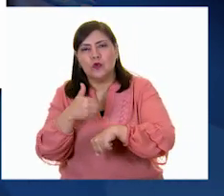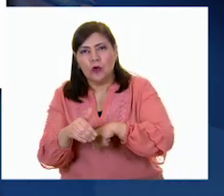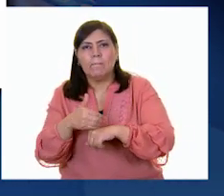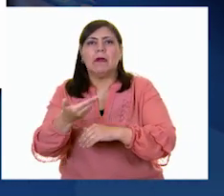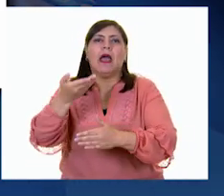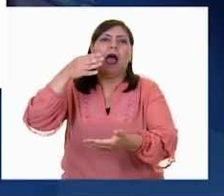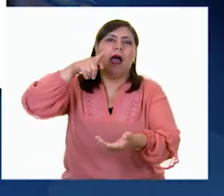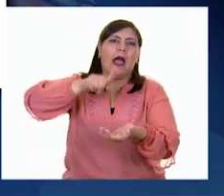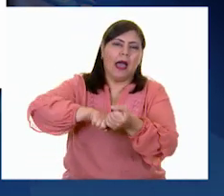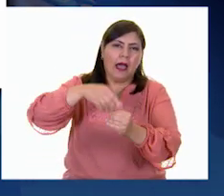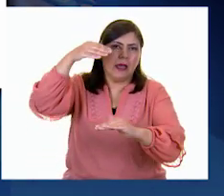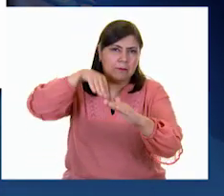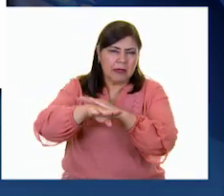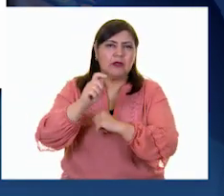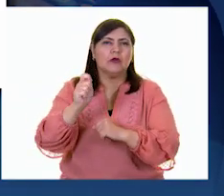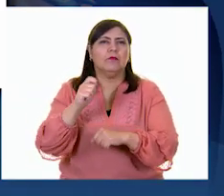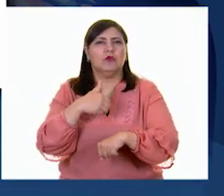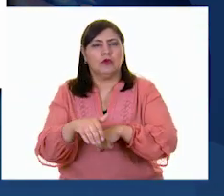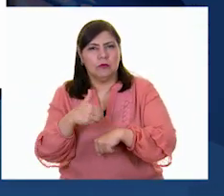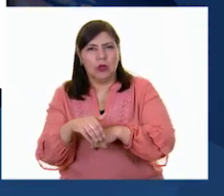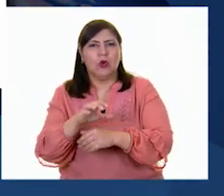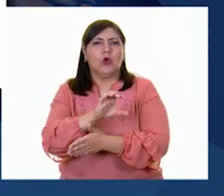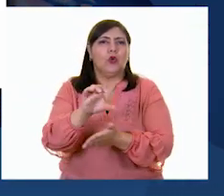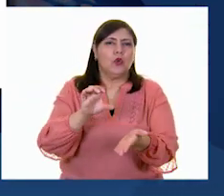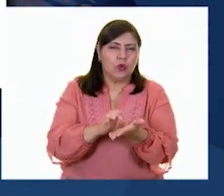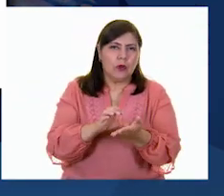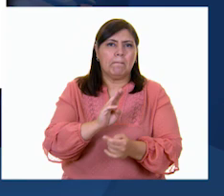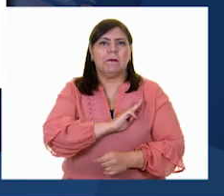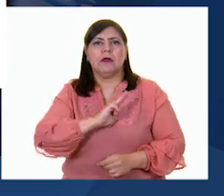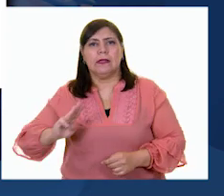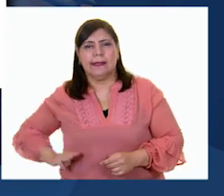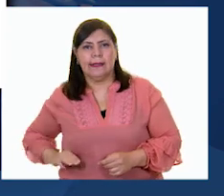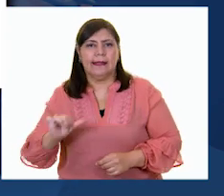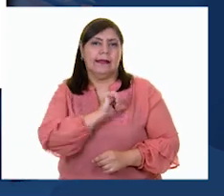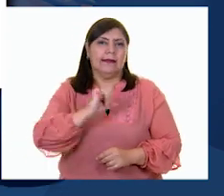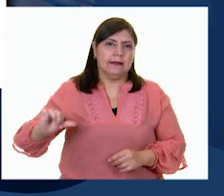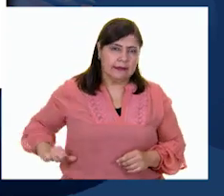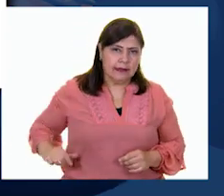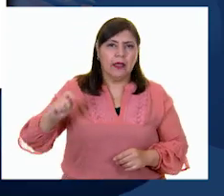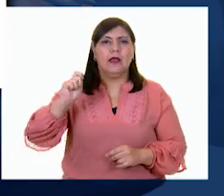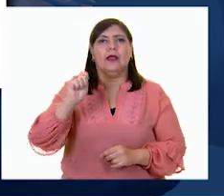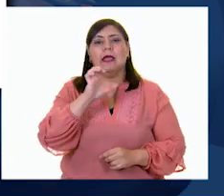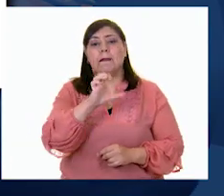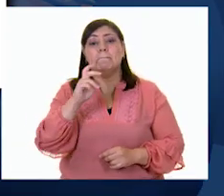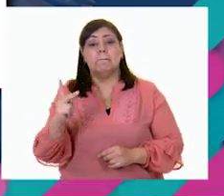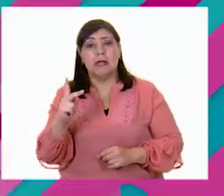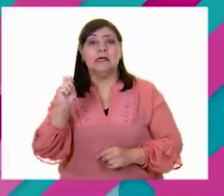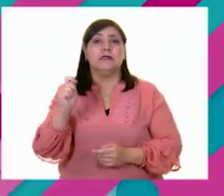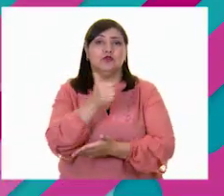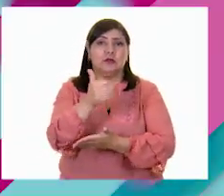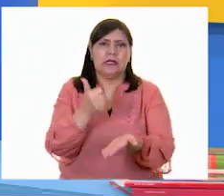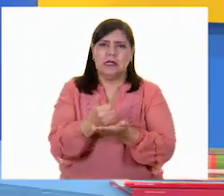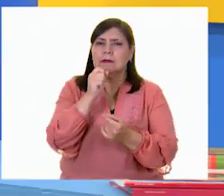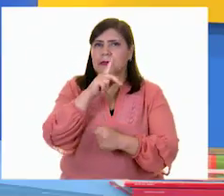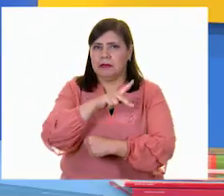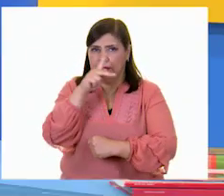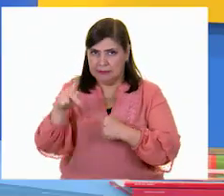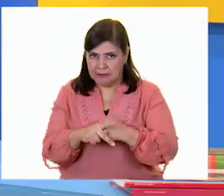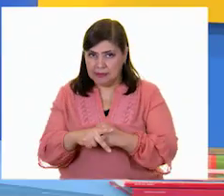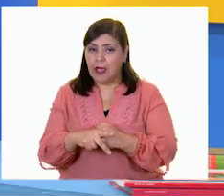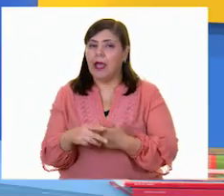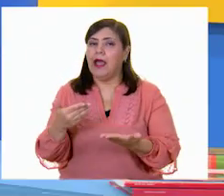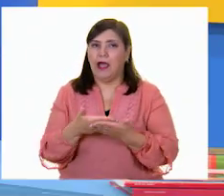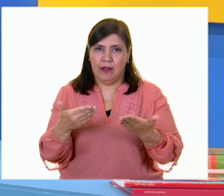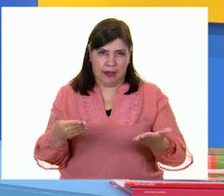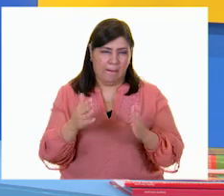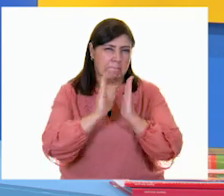interior, colonia, municipio o alcaldía, código postal, ciudad y país. Y ahora sí, María,